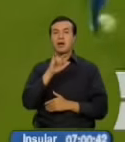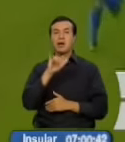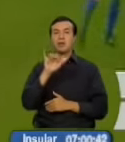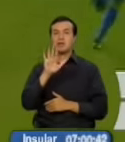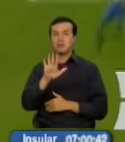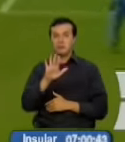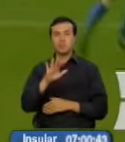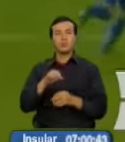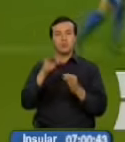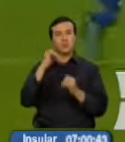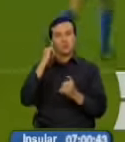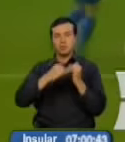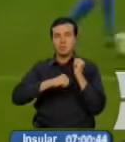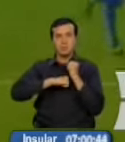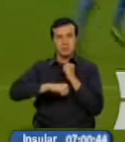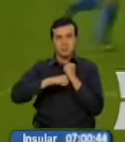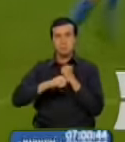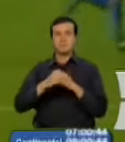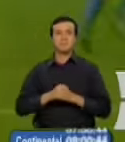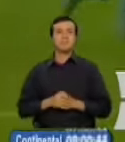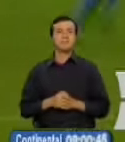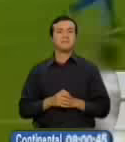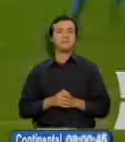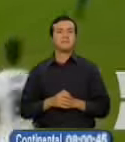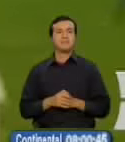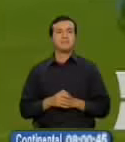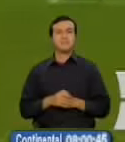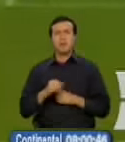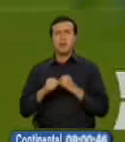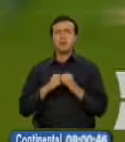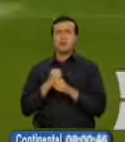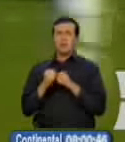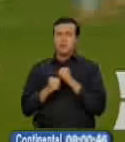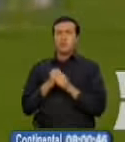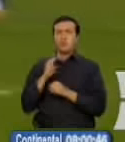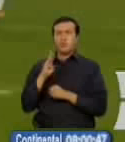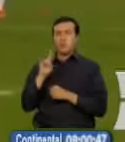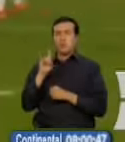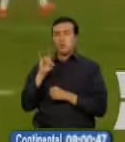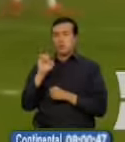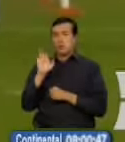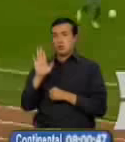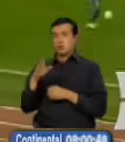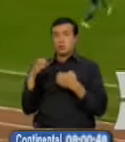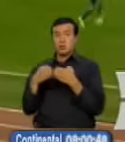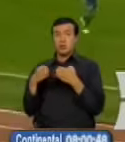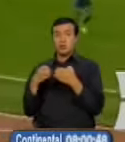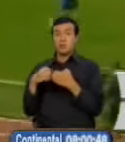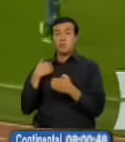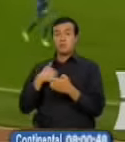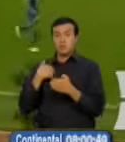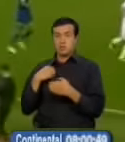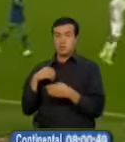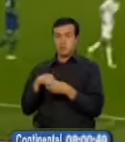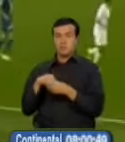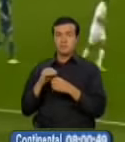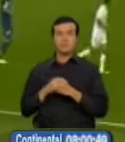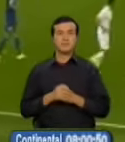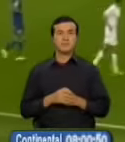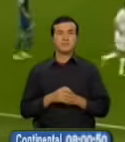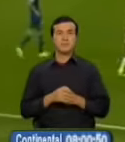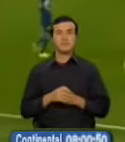definitivo de este partido, ¿no? Burdizo, que lo vimos muchos años formando parte de la selección de Argentina,